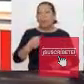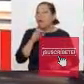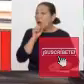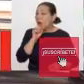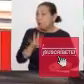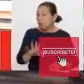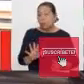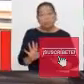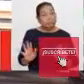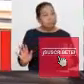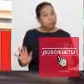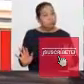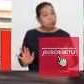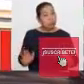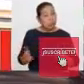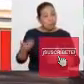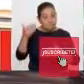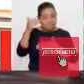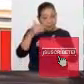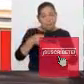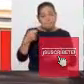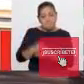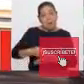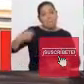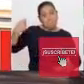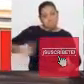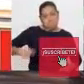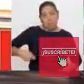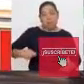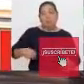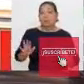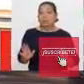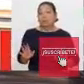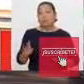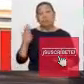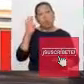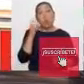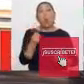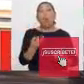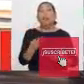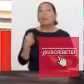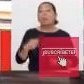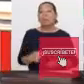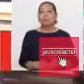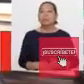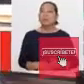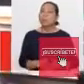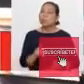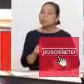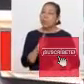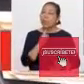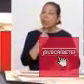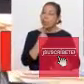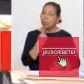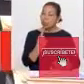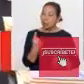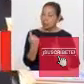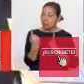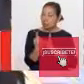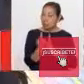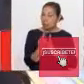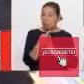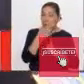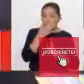informe requiriendo que lo incluyan en el programa de recompensas y ellos ya ponen la cantidad, ¿no? General, ahora, ¿ustedes se comunican directamente con